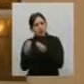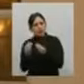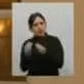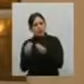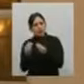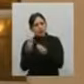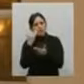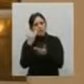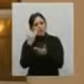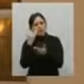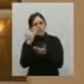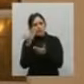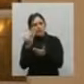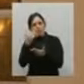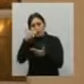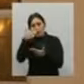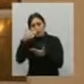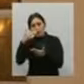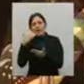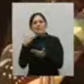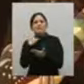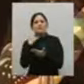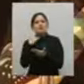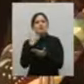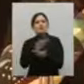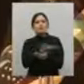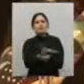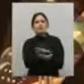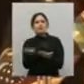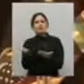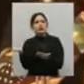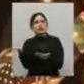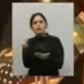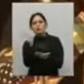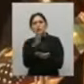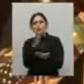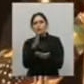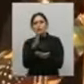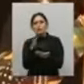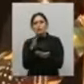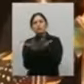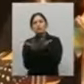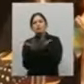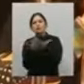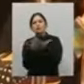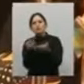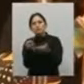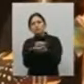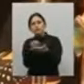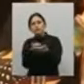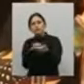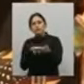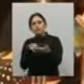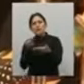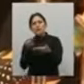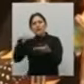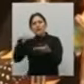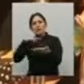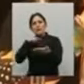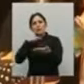material didáctico, como material de promoción de turismo, y obviamente como para que todos los jujeños nos sintamos orgullosos de lo que tenemos.